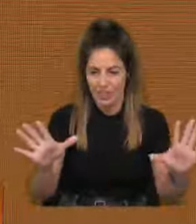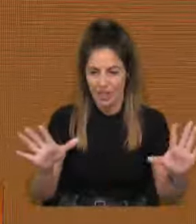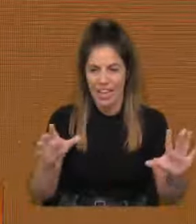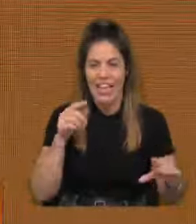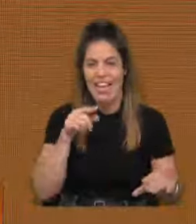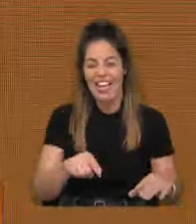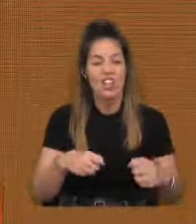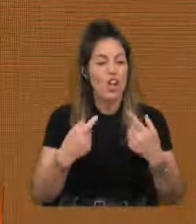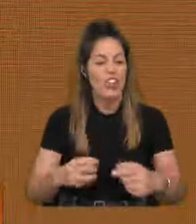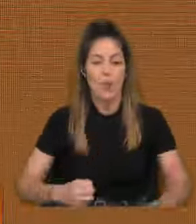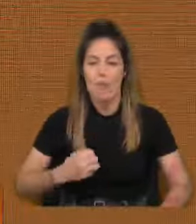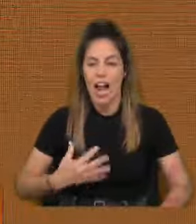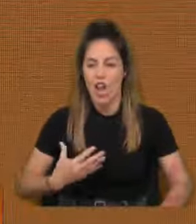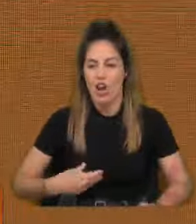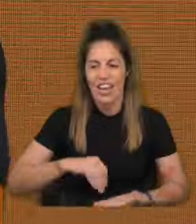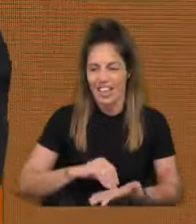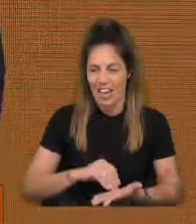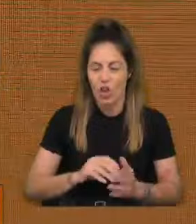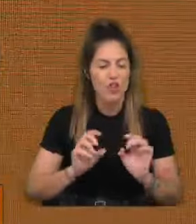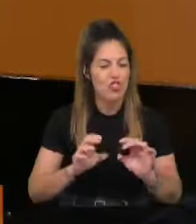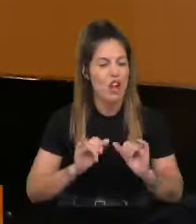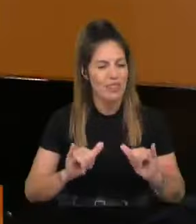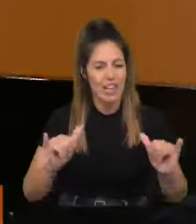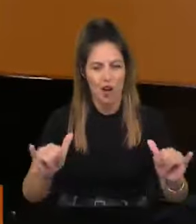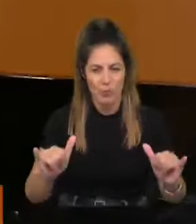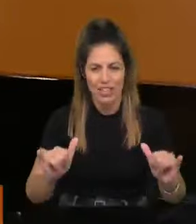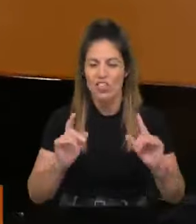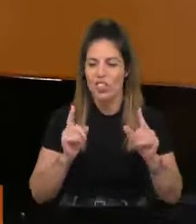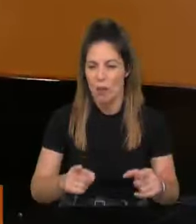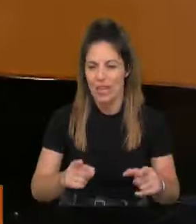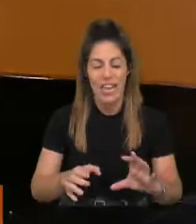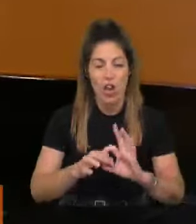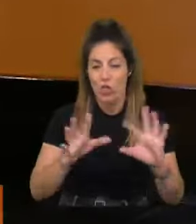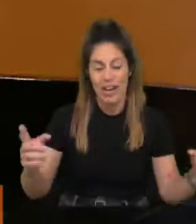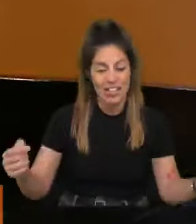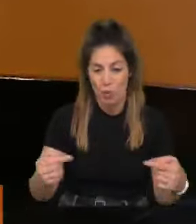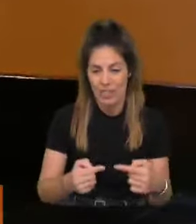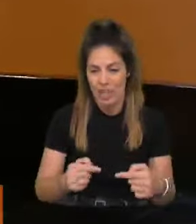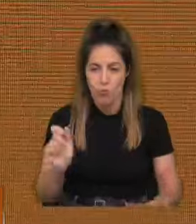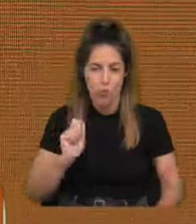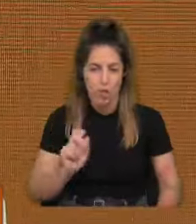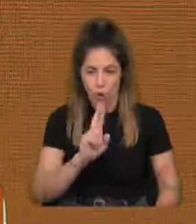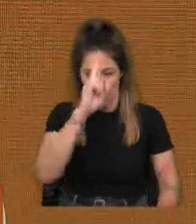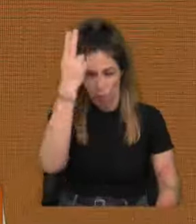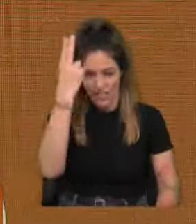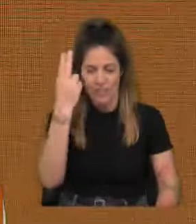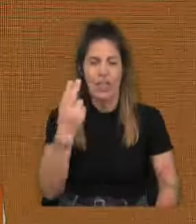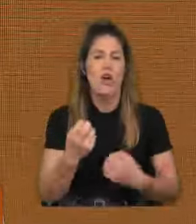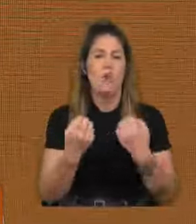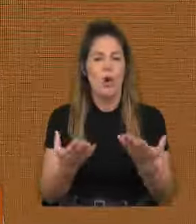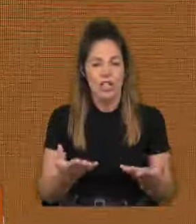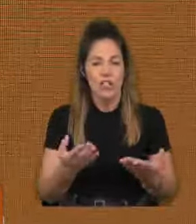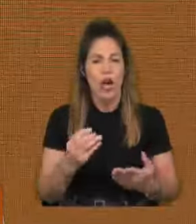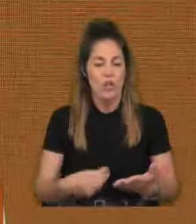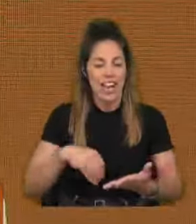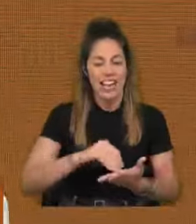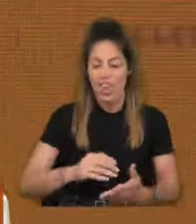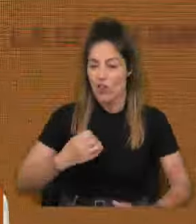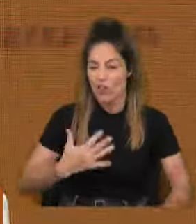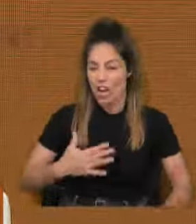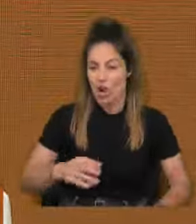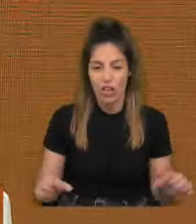esto le da un valor agregado no solo a la campaña sino al espesor democrático de los debates públicos en Uruguay Entonces en ese sentido hay un agregado de valor que